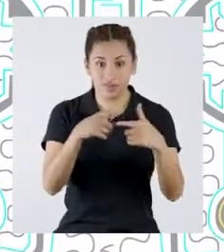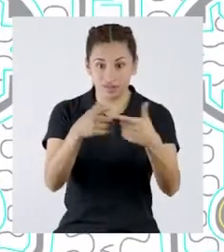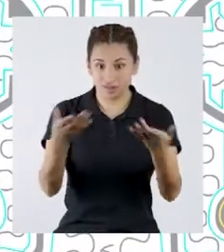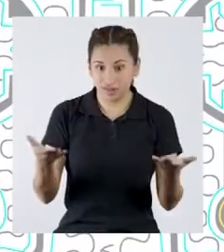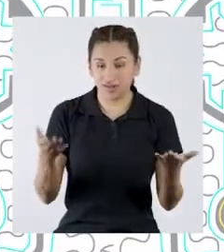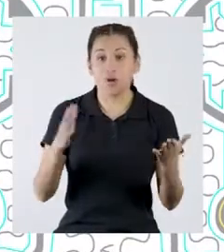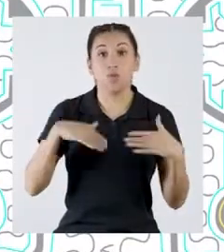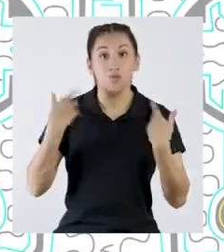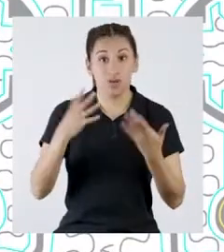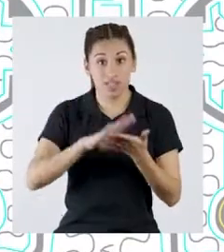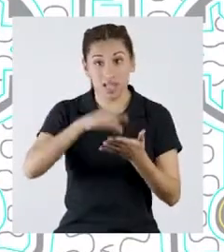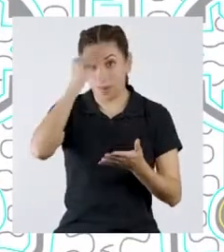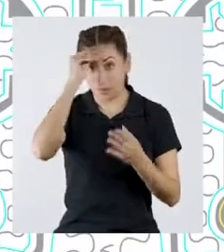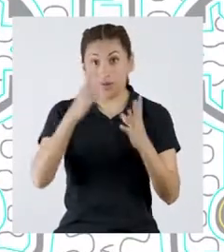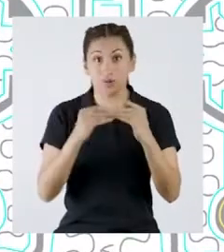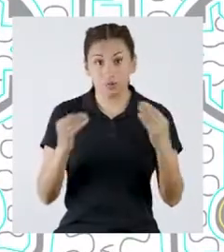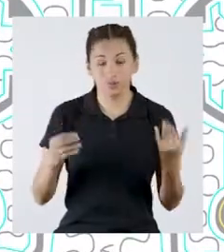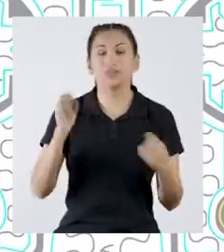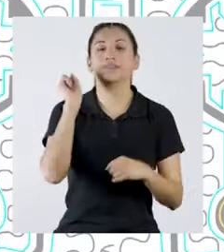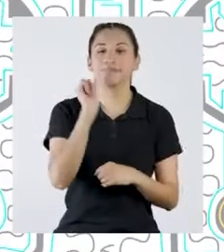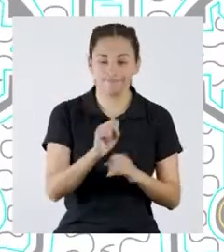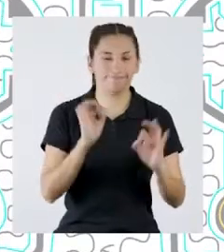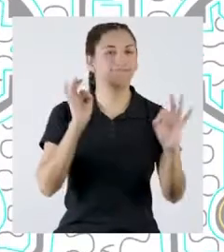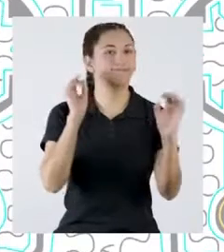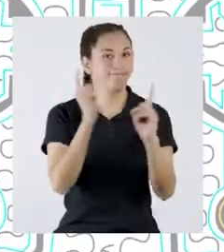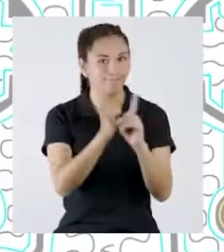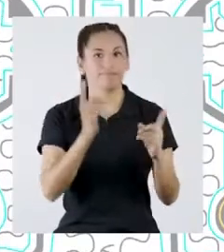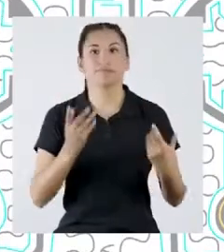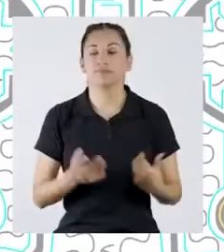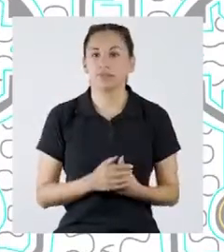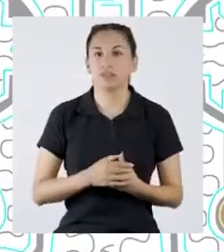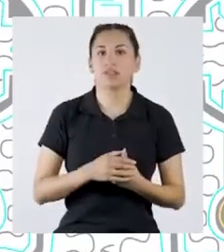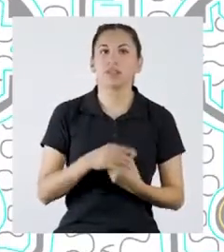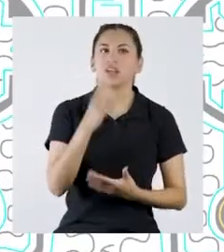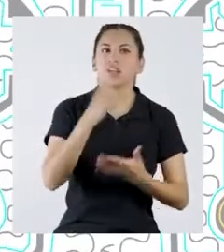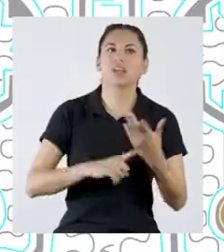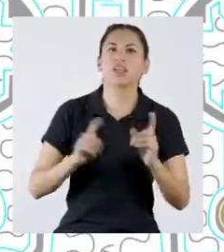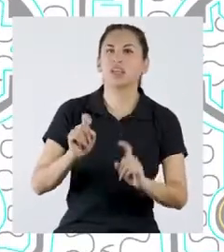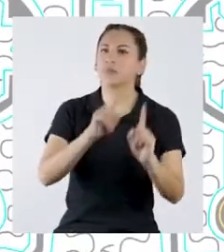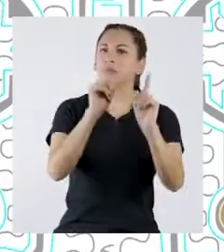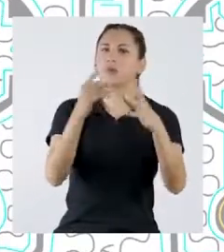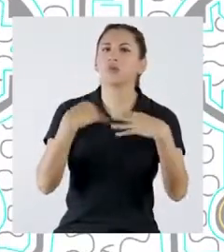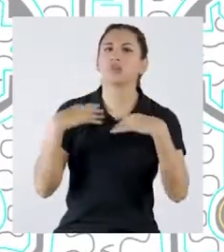fuentes, vamos a aprender un montón. Exactamente.